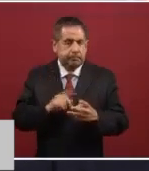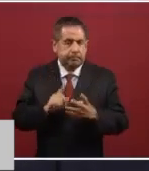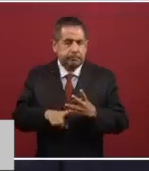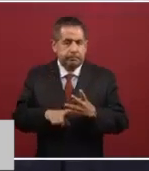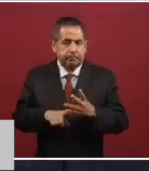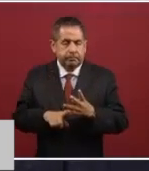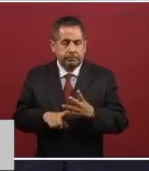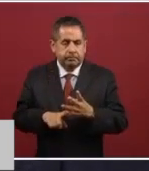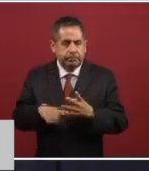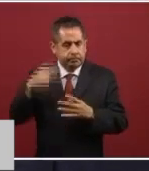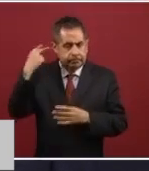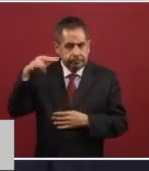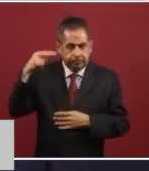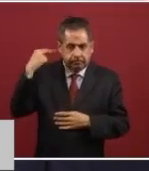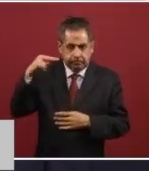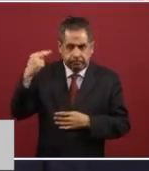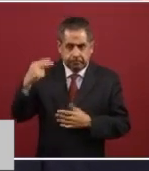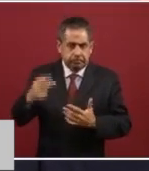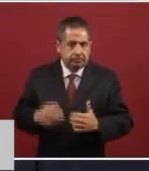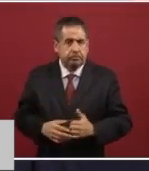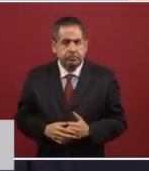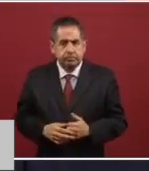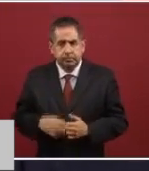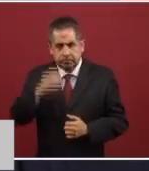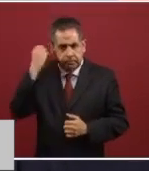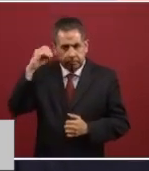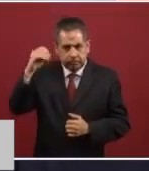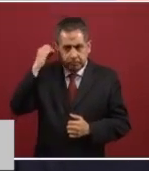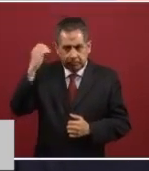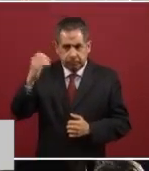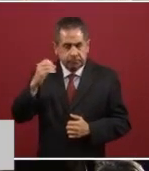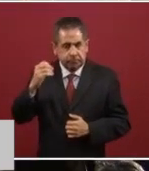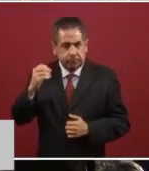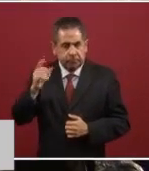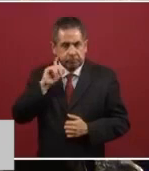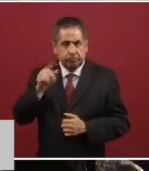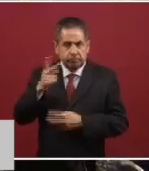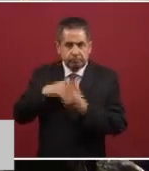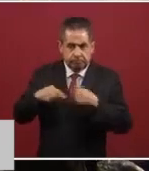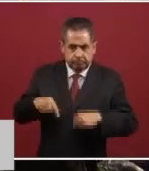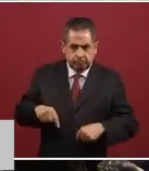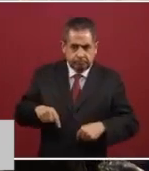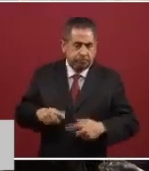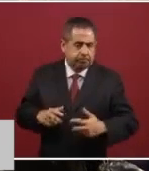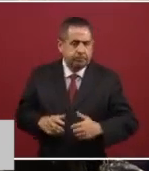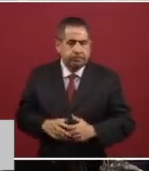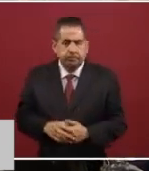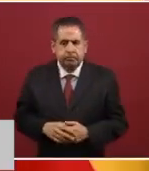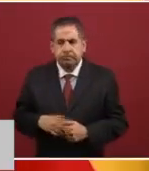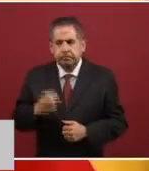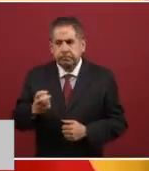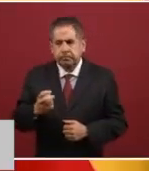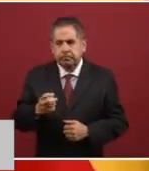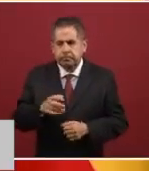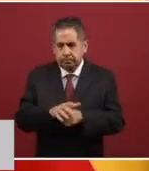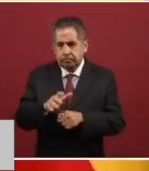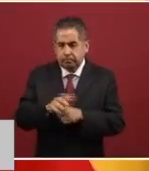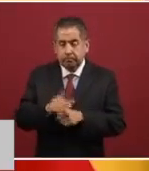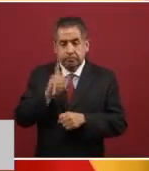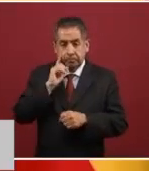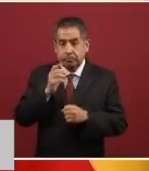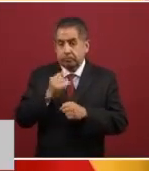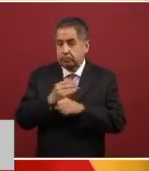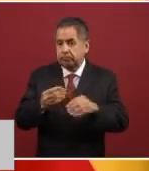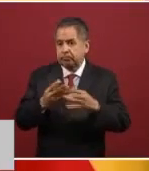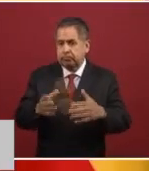sector privado y sector público. Y el día de mañana se presentará el plan de migración en compañía de los gobernadores de Tabasco, Campeche, Chiapas,